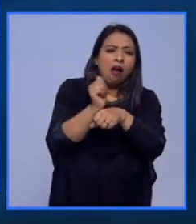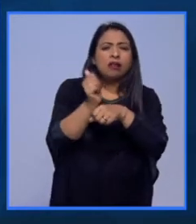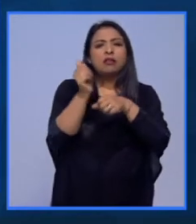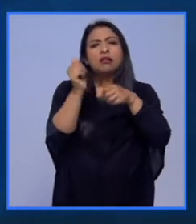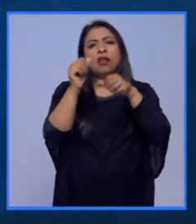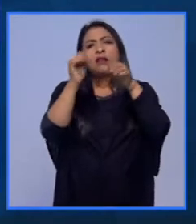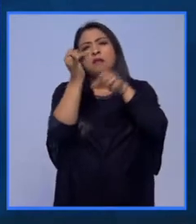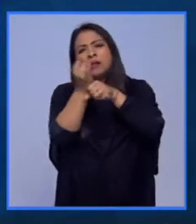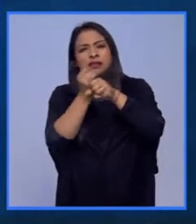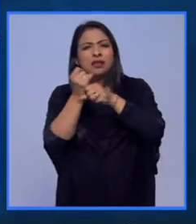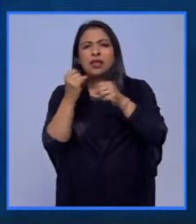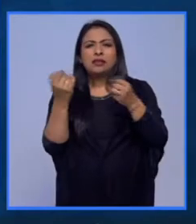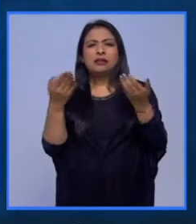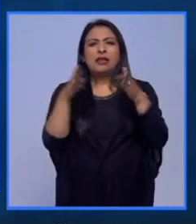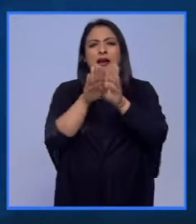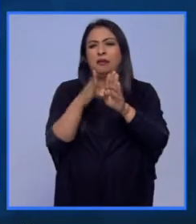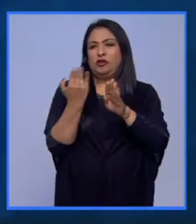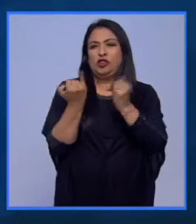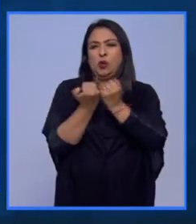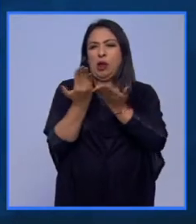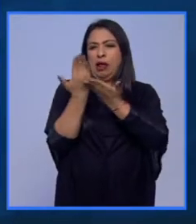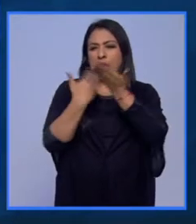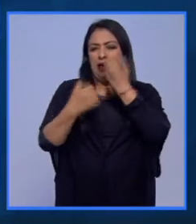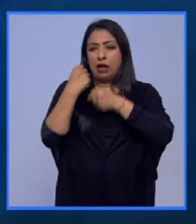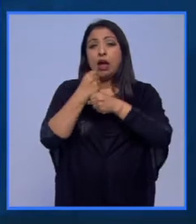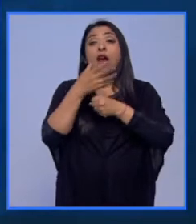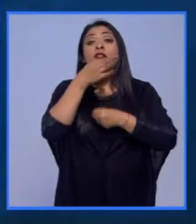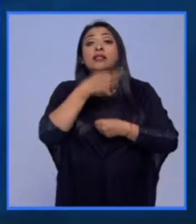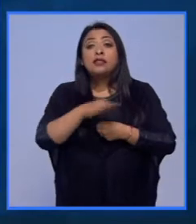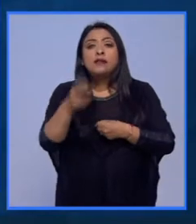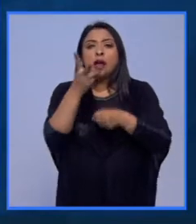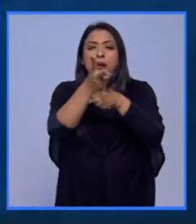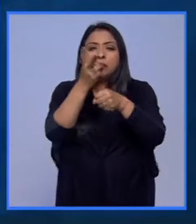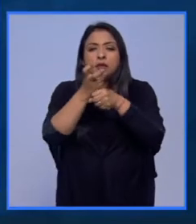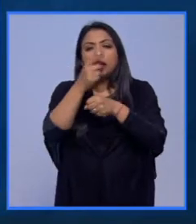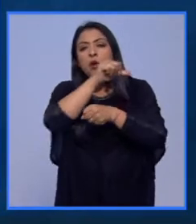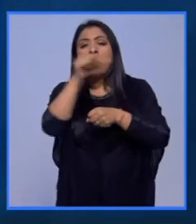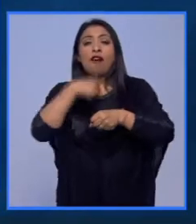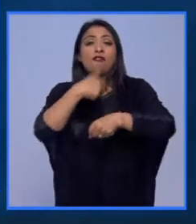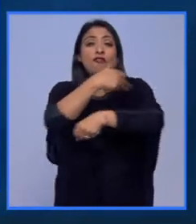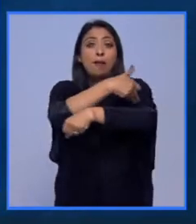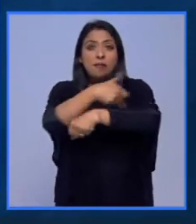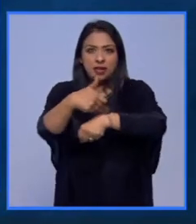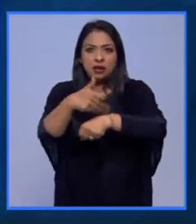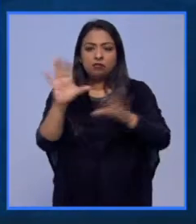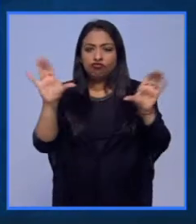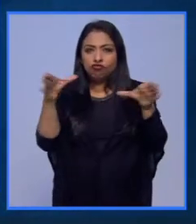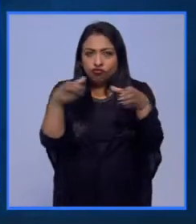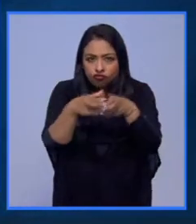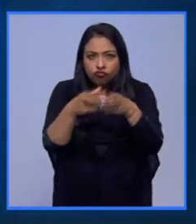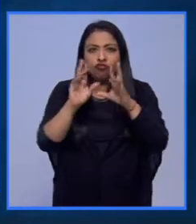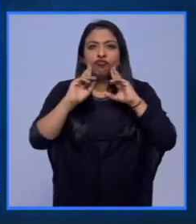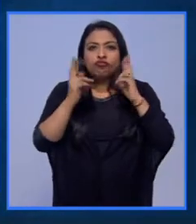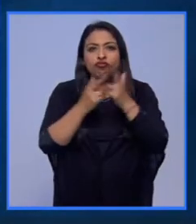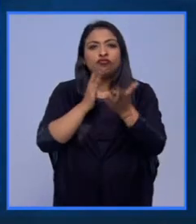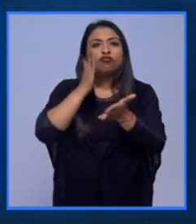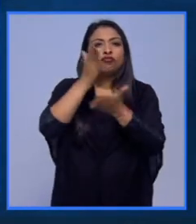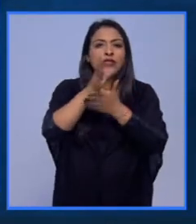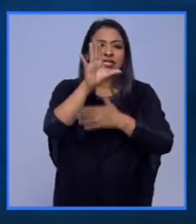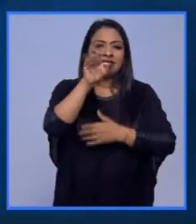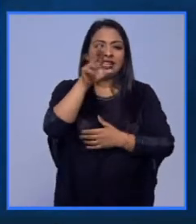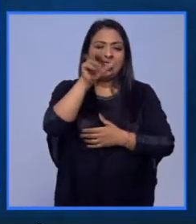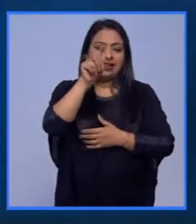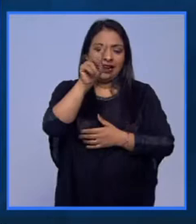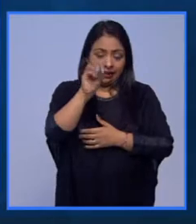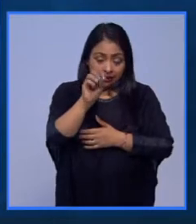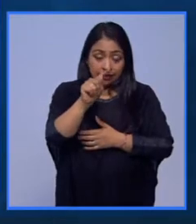cerramos como los años anteriores con este festival, que es una convocatoria para que las familias se reúnan, visiten el Centro Nacional de las